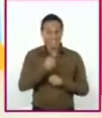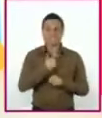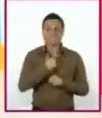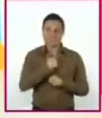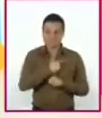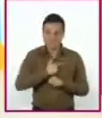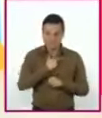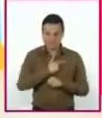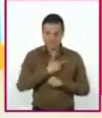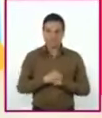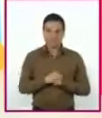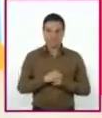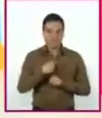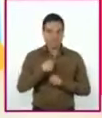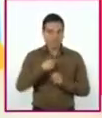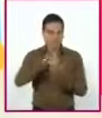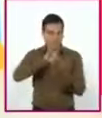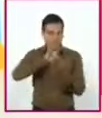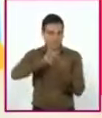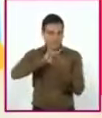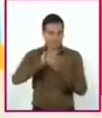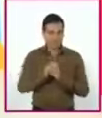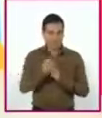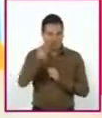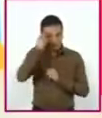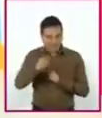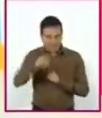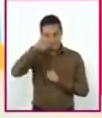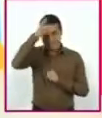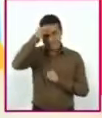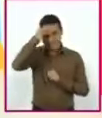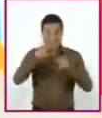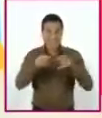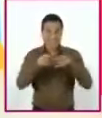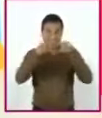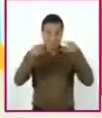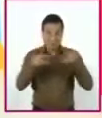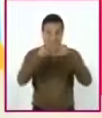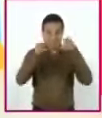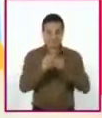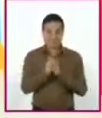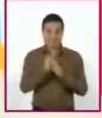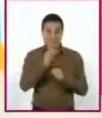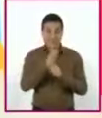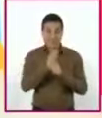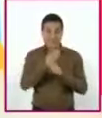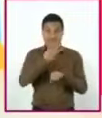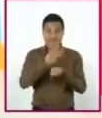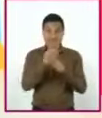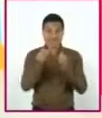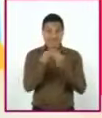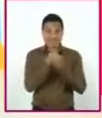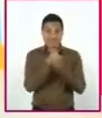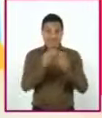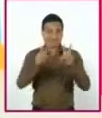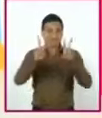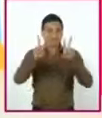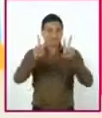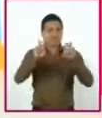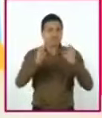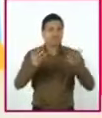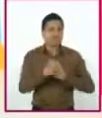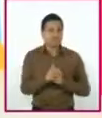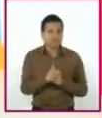los estaré acompañando en su aprendizaje por esta aventura. En esta tercera emisión abordaremos a través de un breve